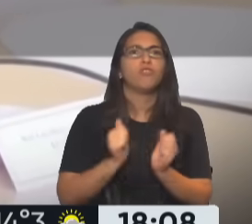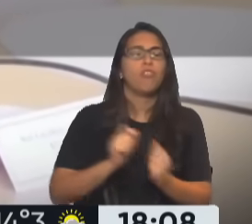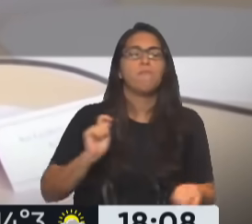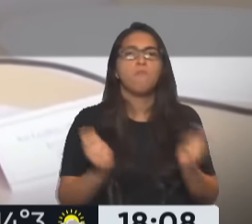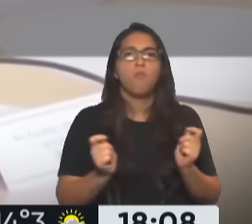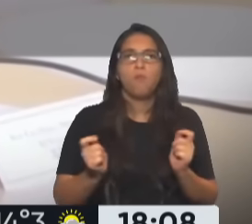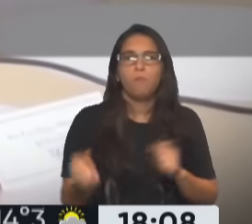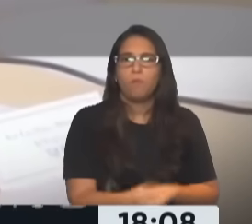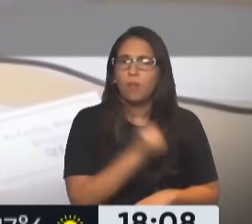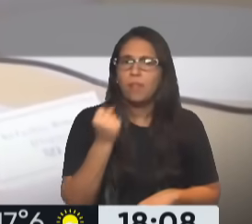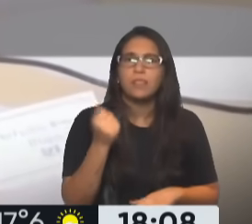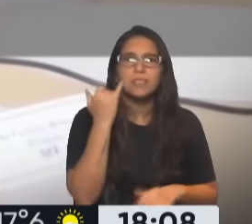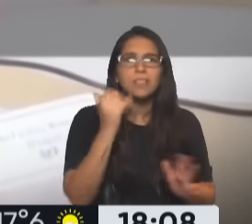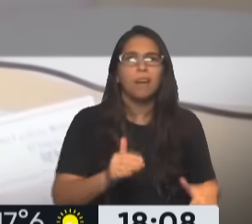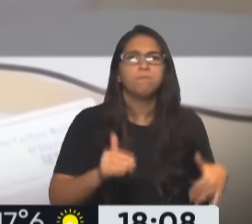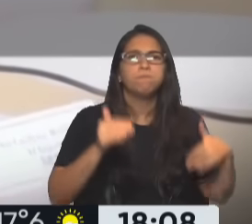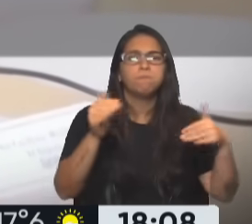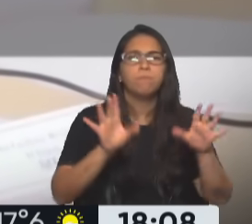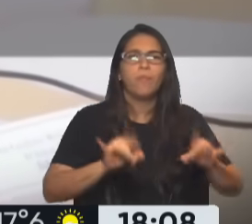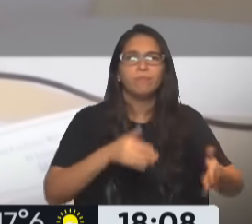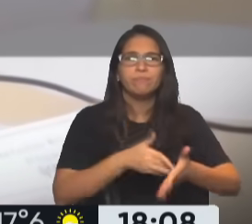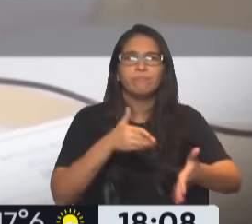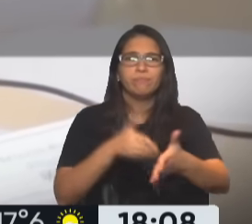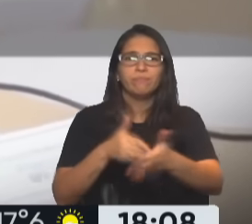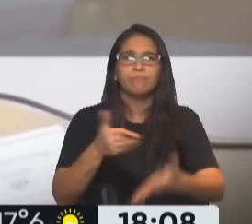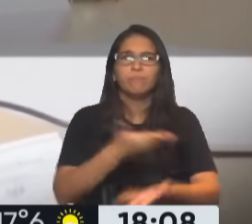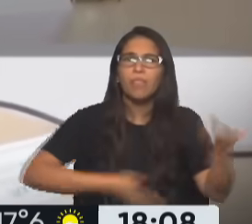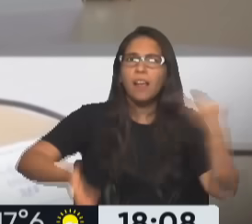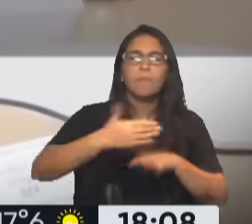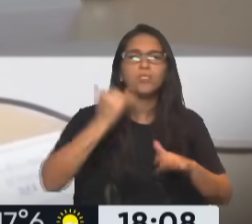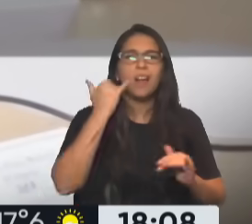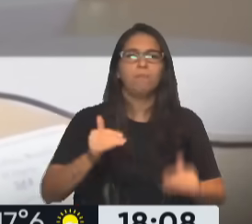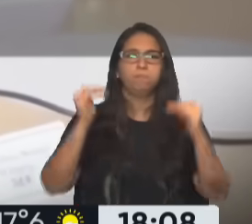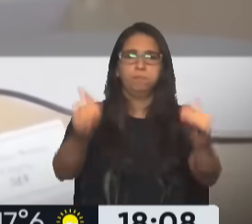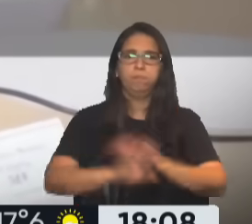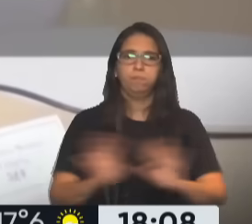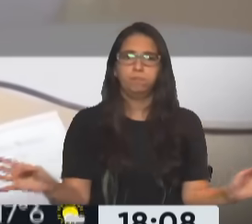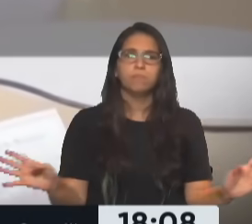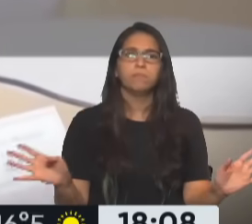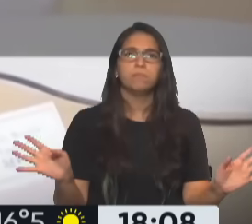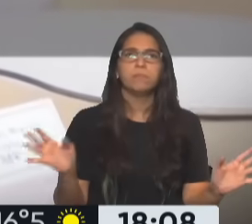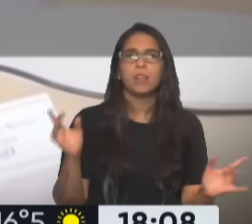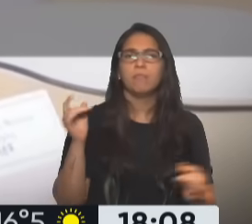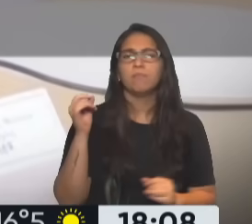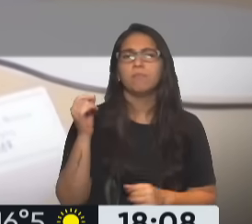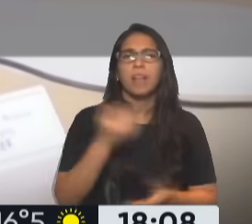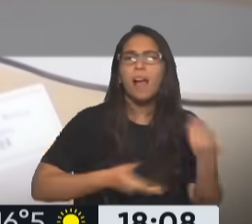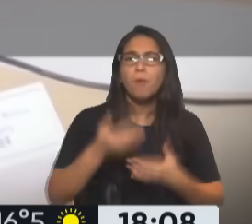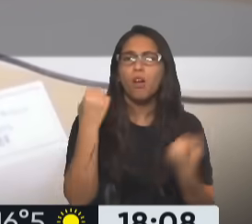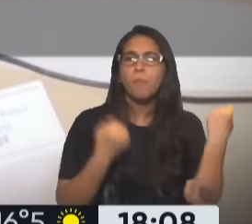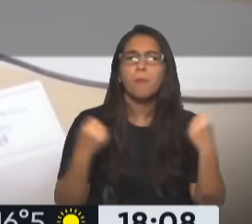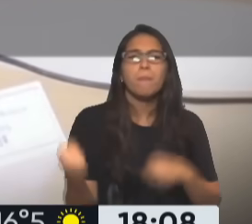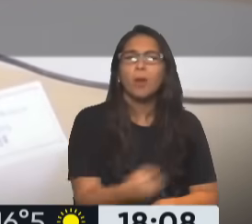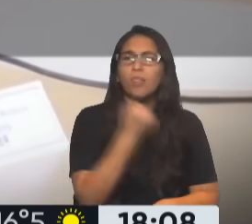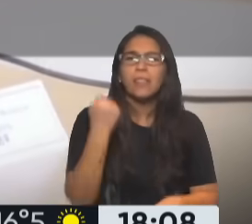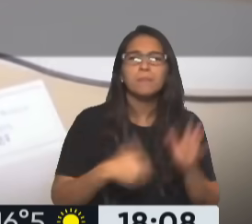les difficultés structurelles. Qu'il s'agisse des échanges économiques avec une logique de découplage